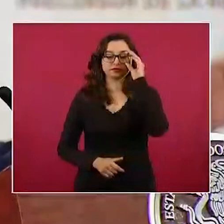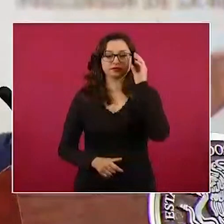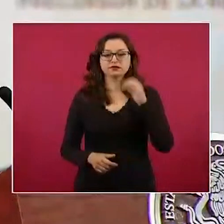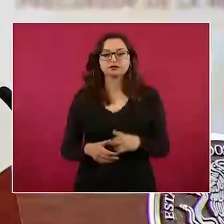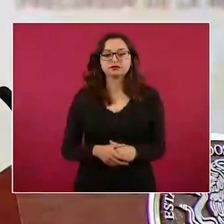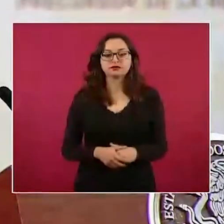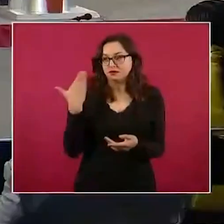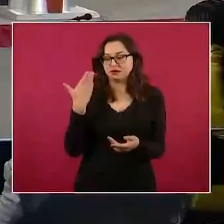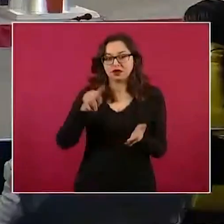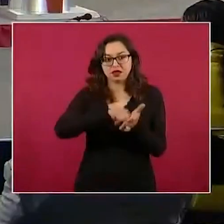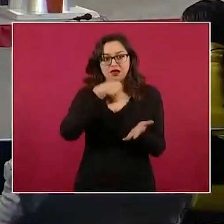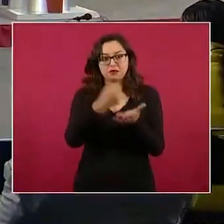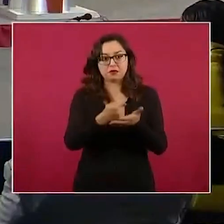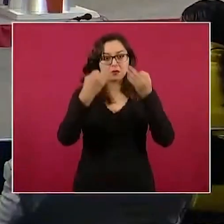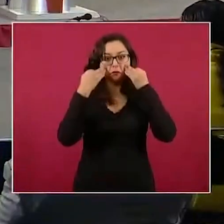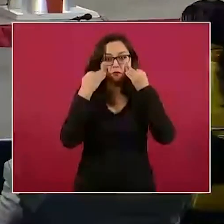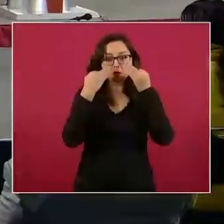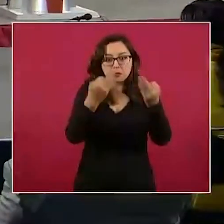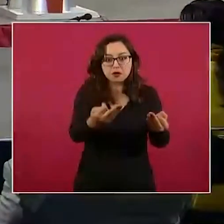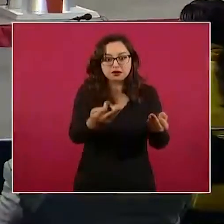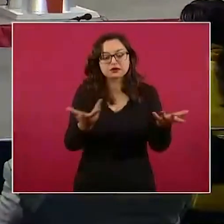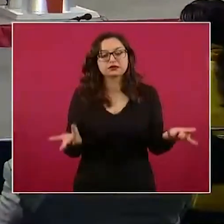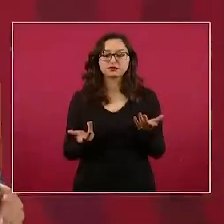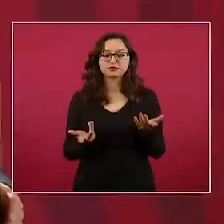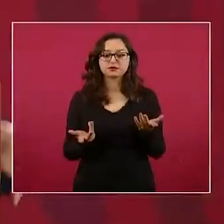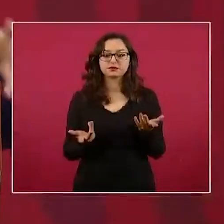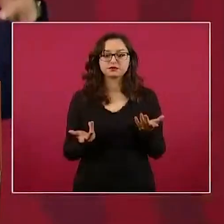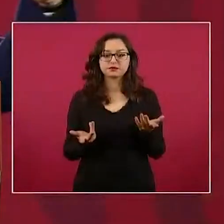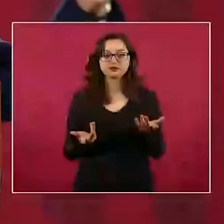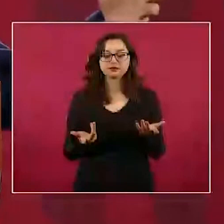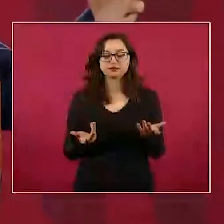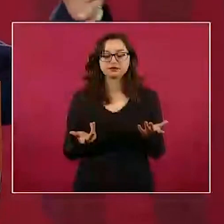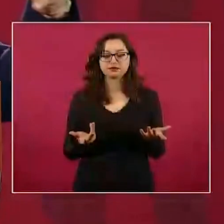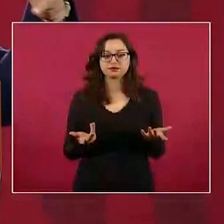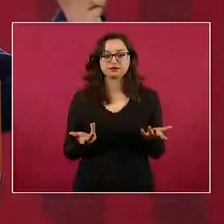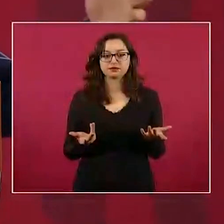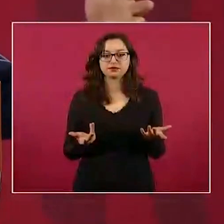en las elecciones pasadas, ya que estamos hablando de Tamaulipas. En un ambiente